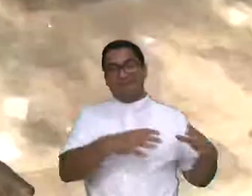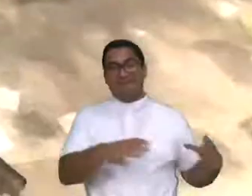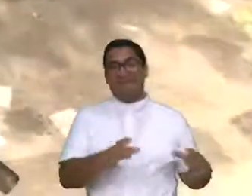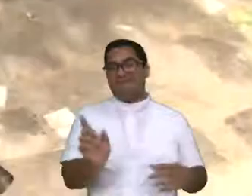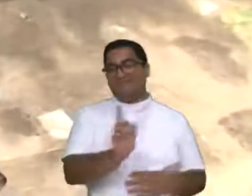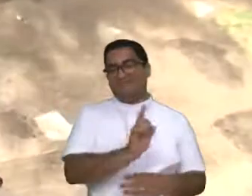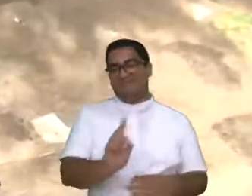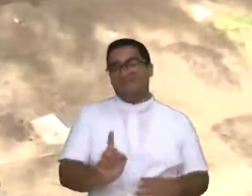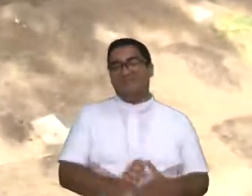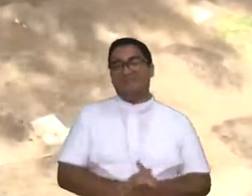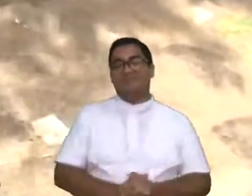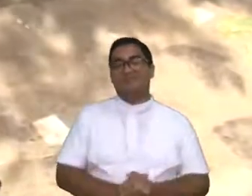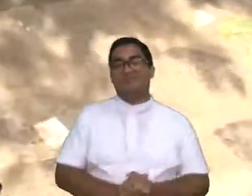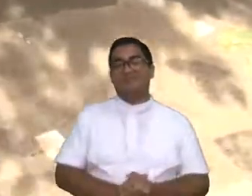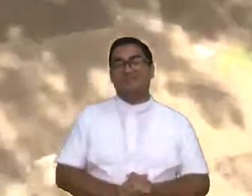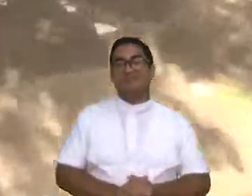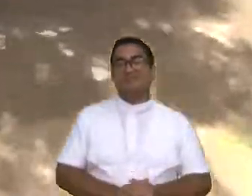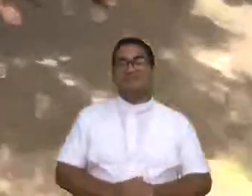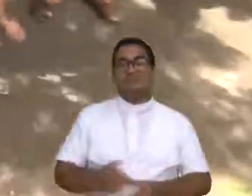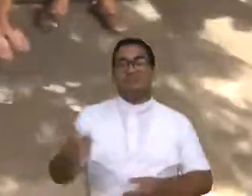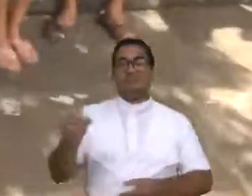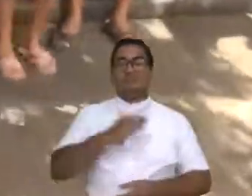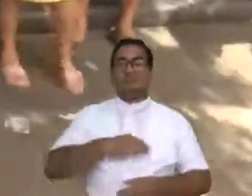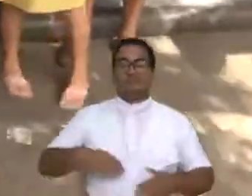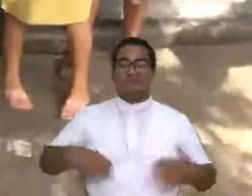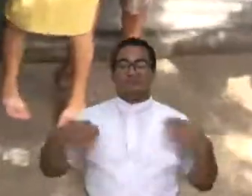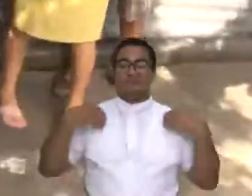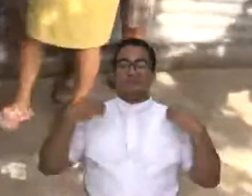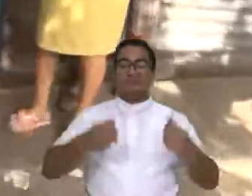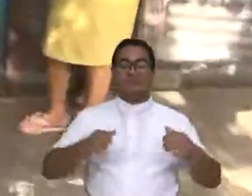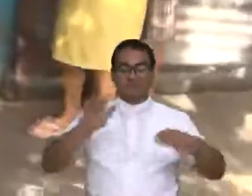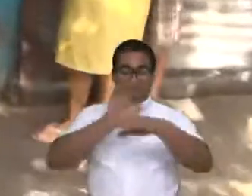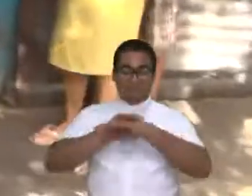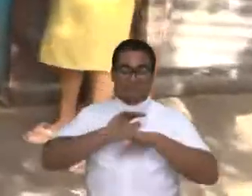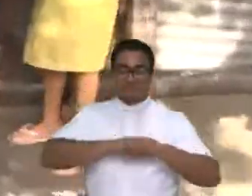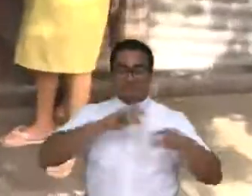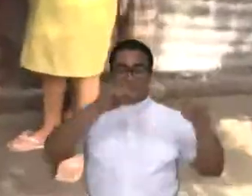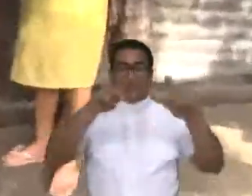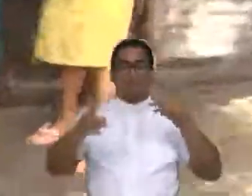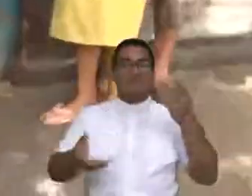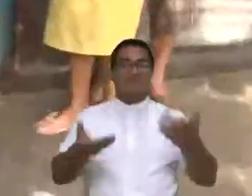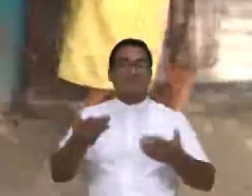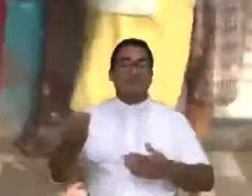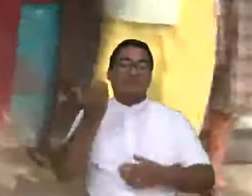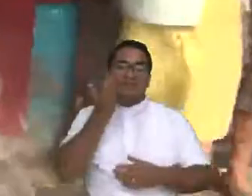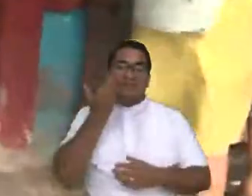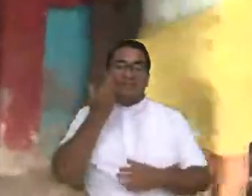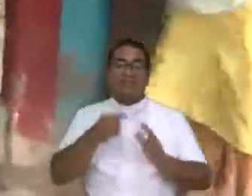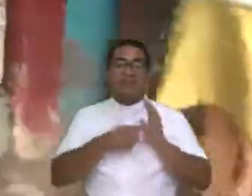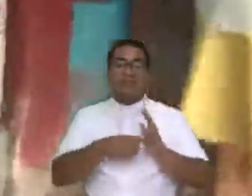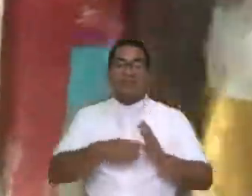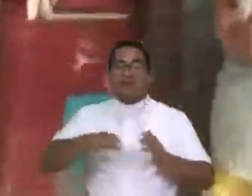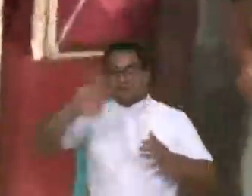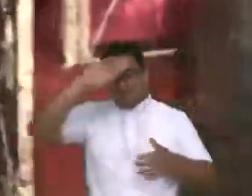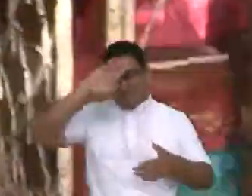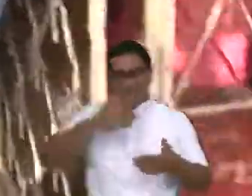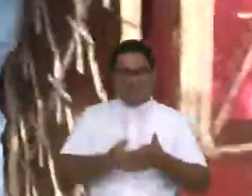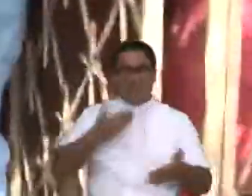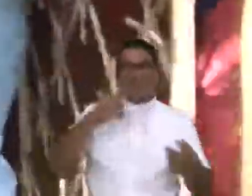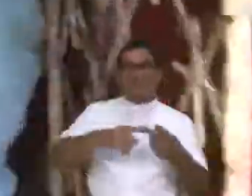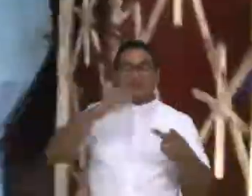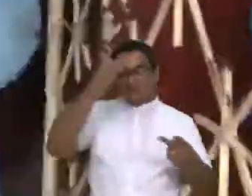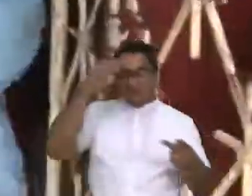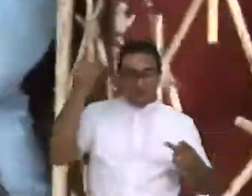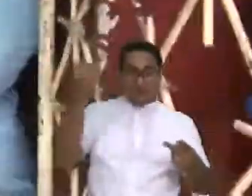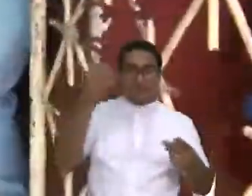de zancudo. Las autoridades de salud mantienen el llamado a la población para que en caso de presentar los siguientes síntomas, como altas temperaturas, dolor de